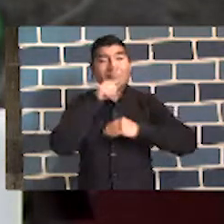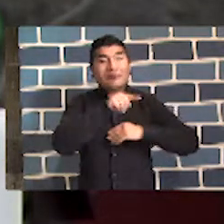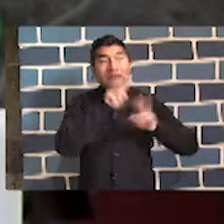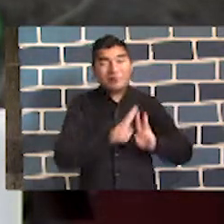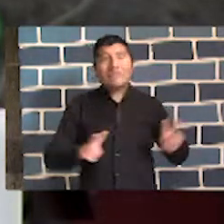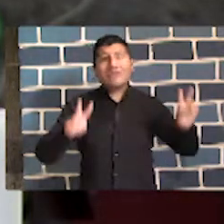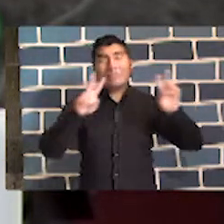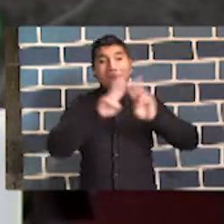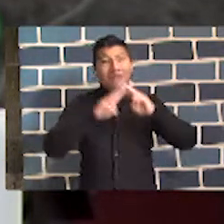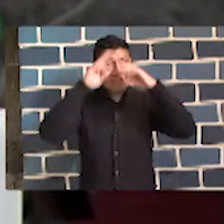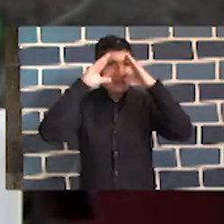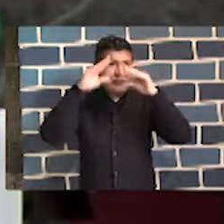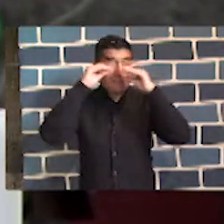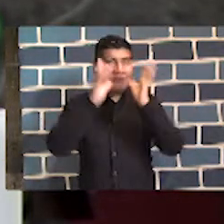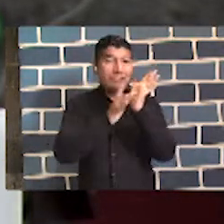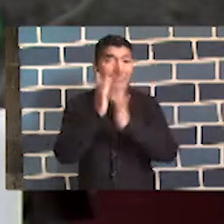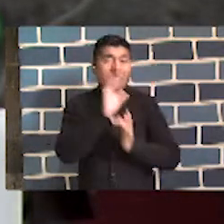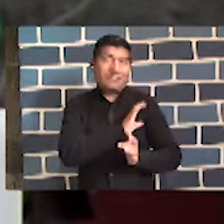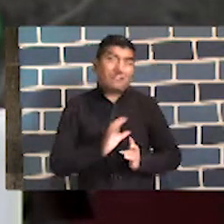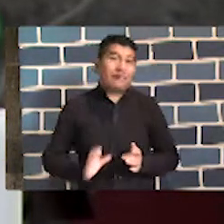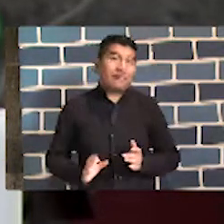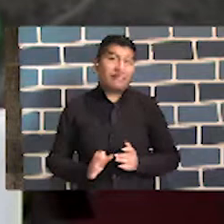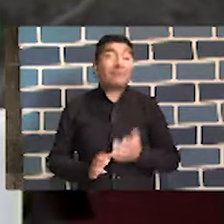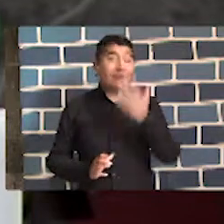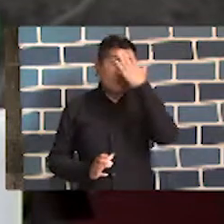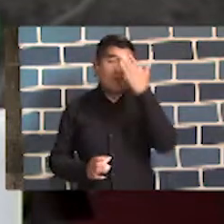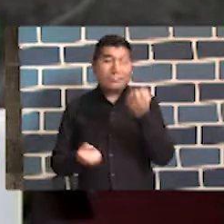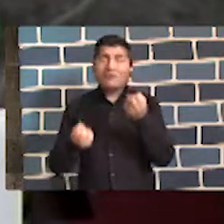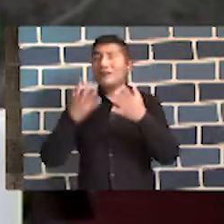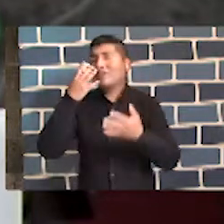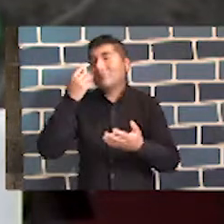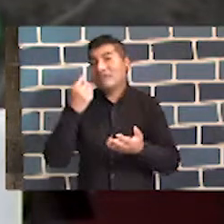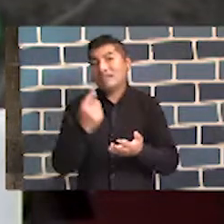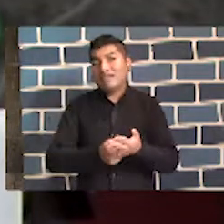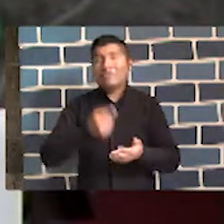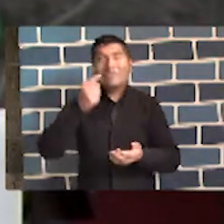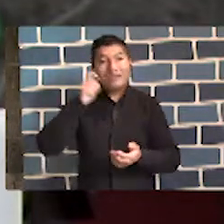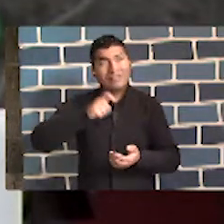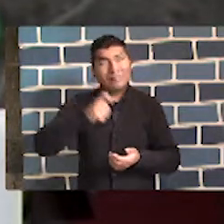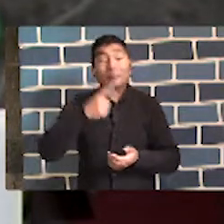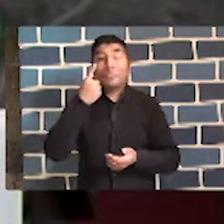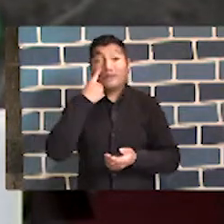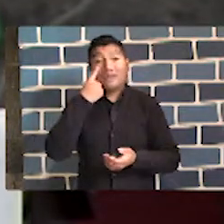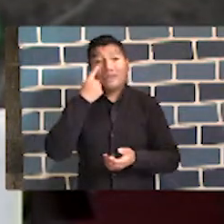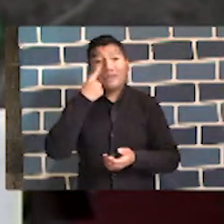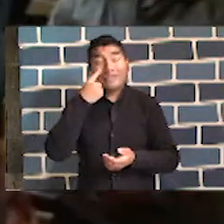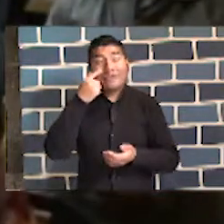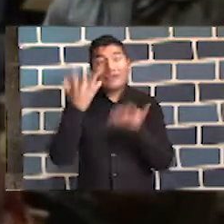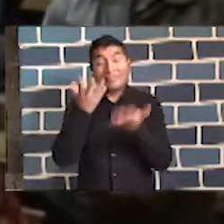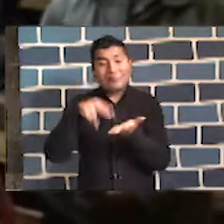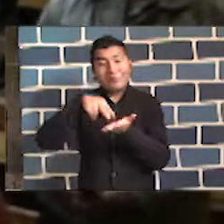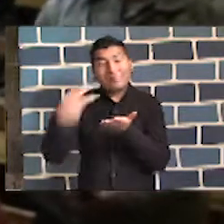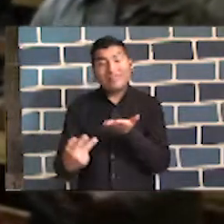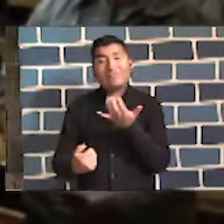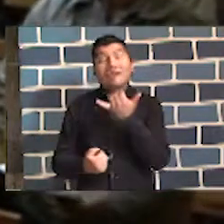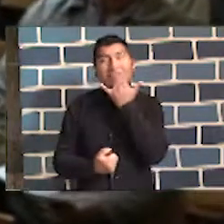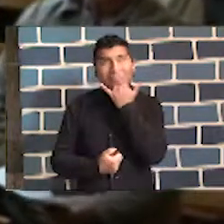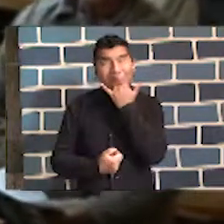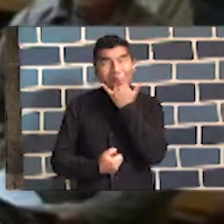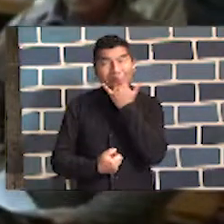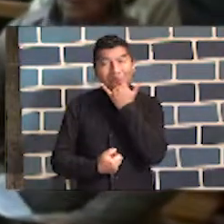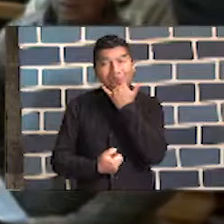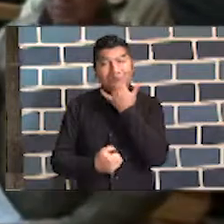valores que nos enseñó Jesucristo. Porque muchas veces, debemos reconocerlo, podemos caer en un error,